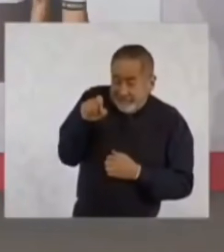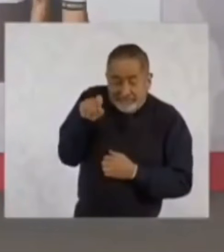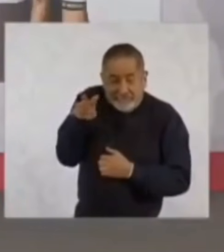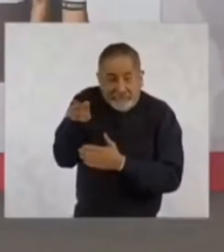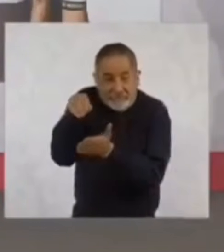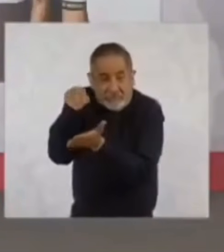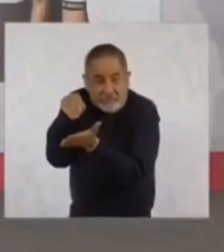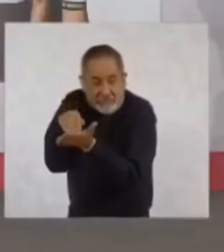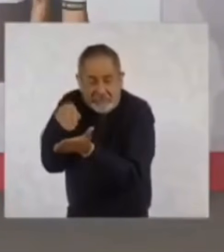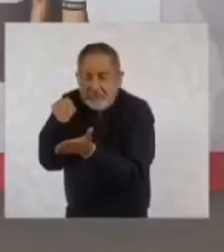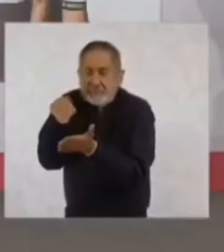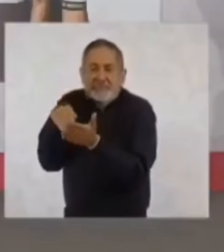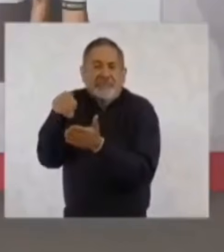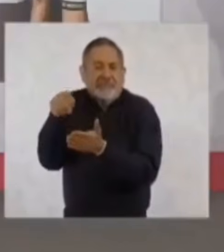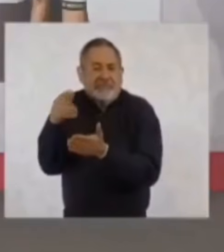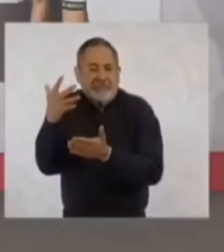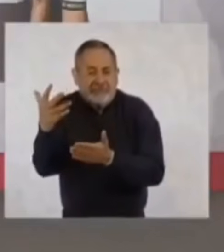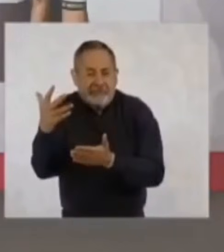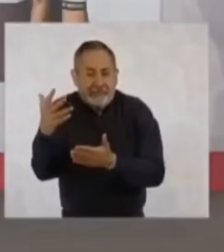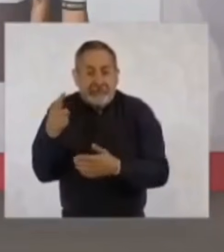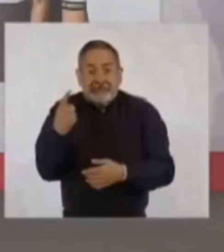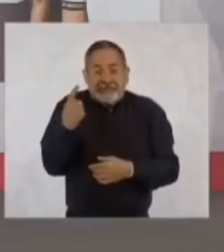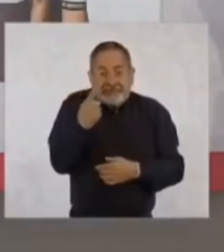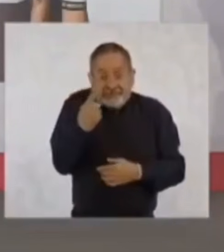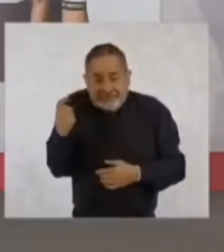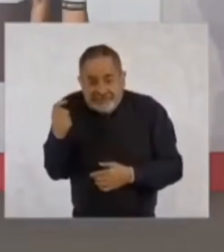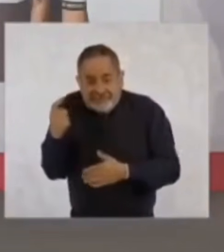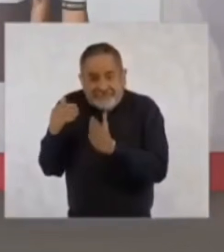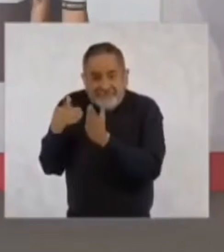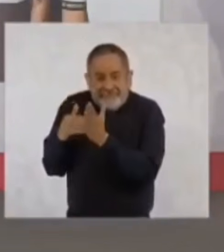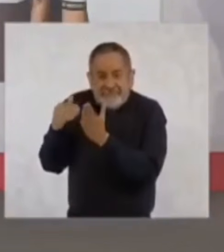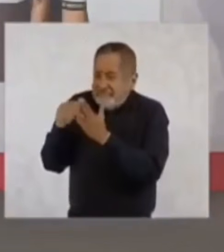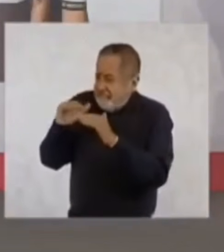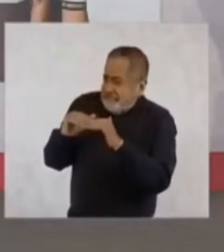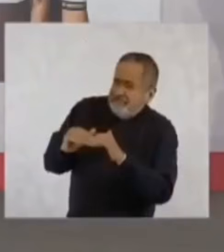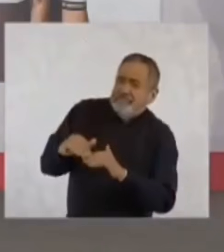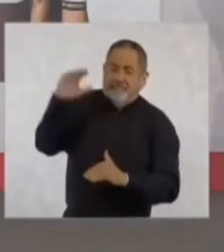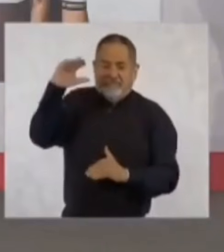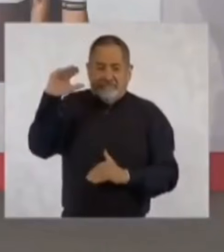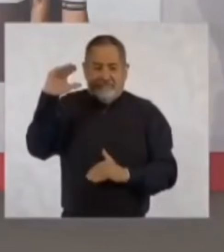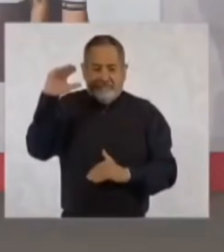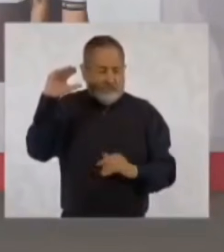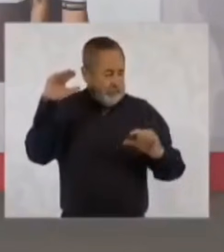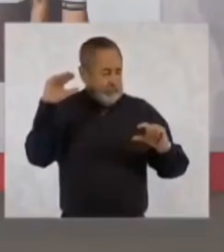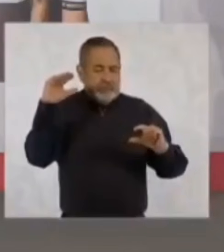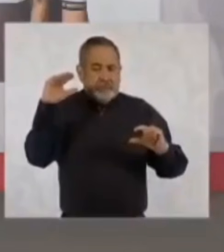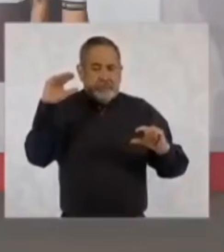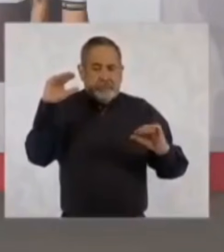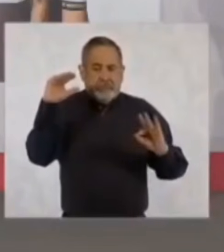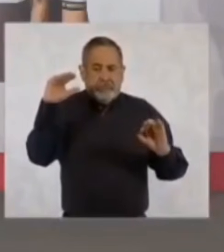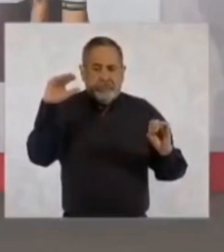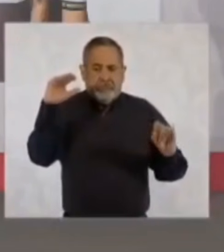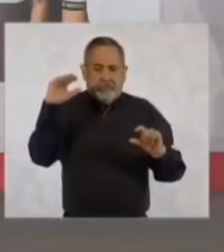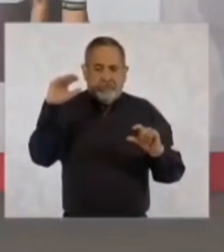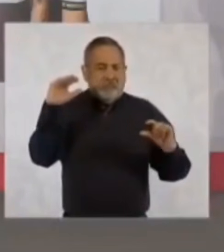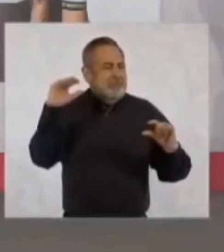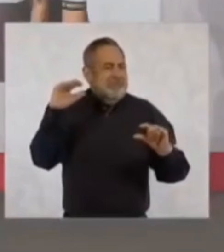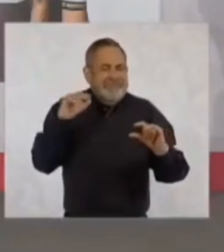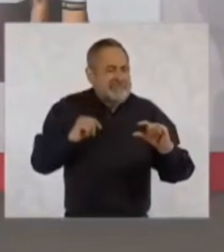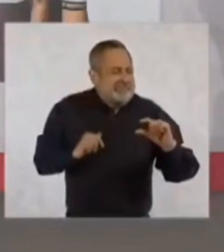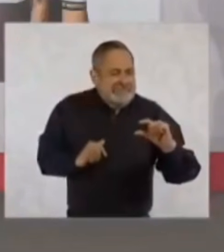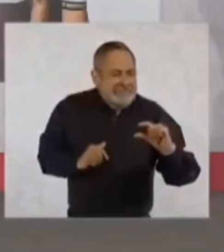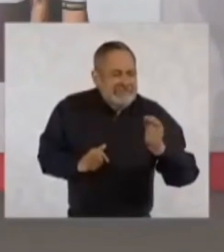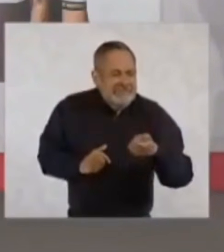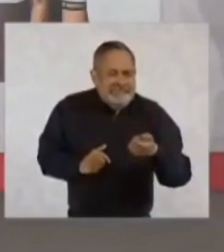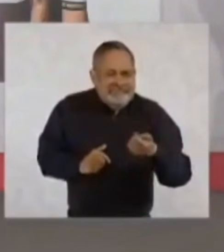de apoyos, son 100 millones más que los que dio Fox. Esa es